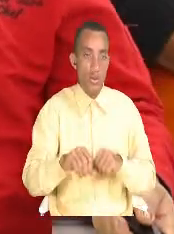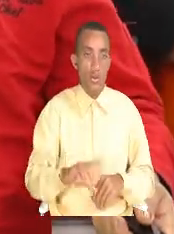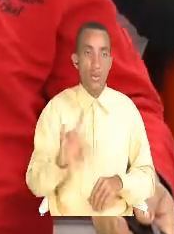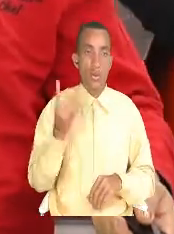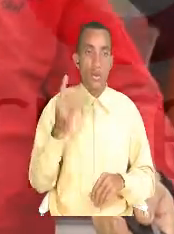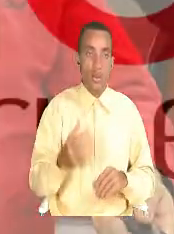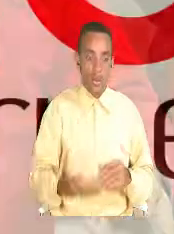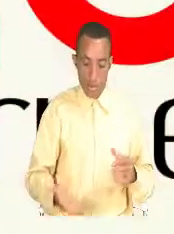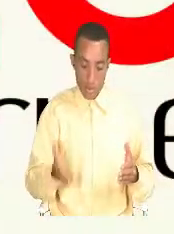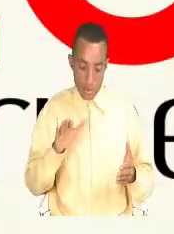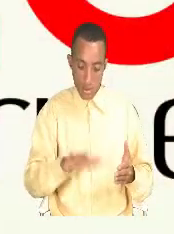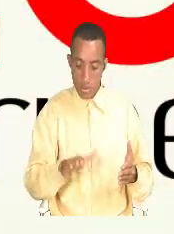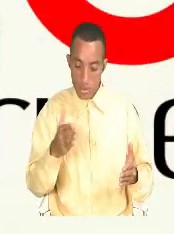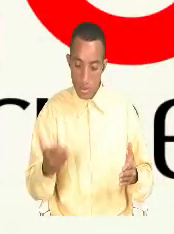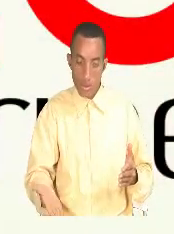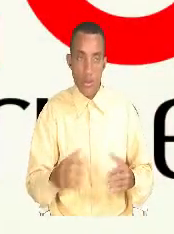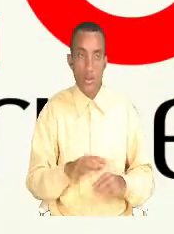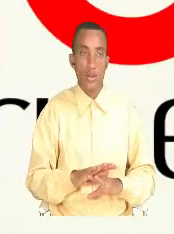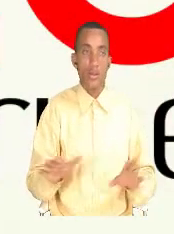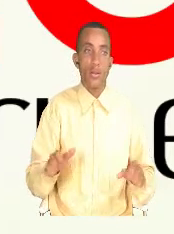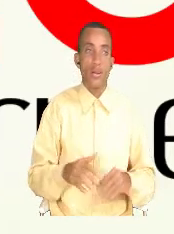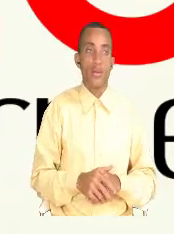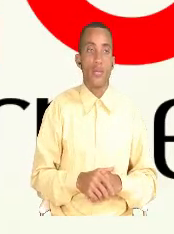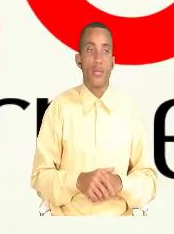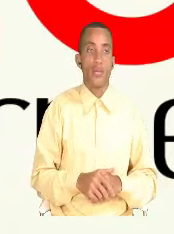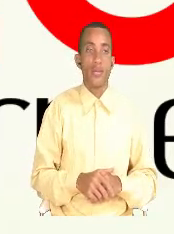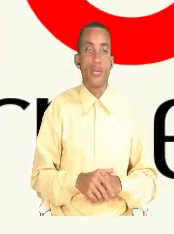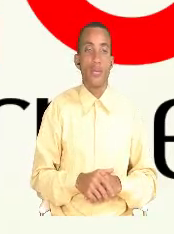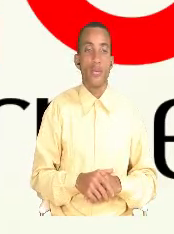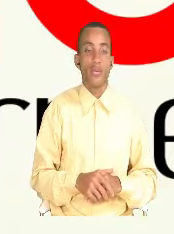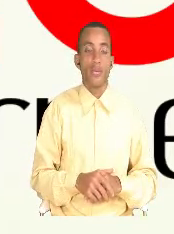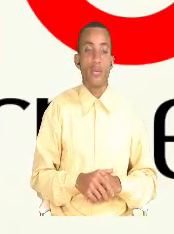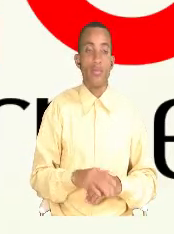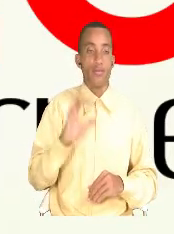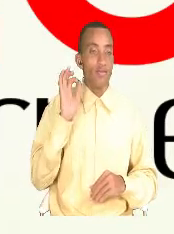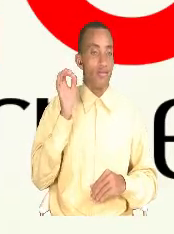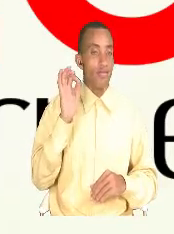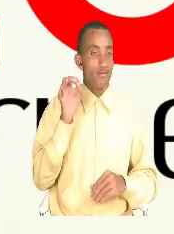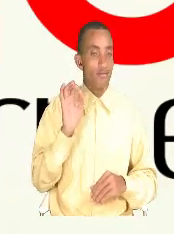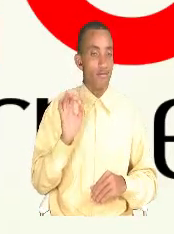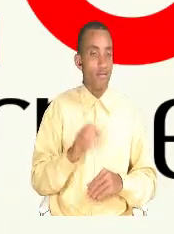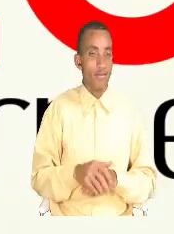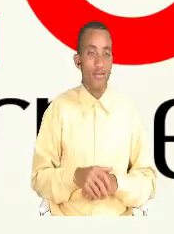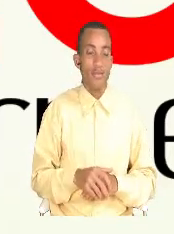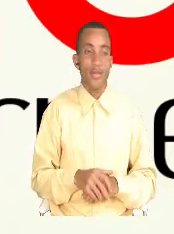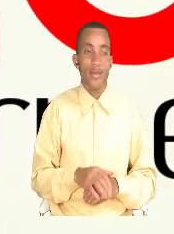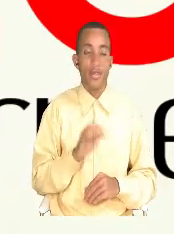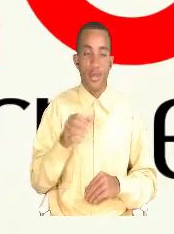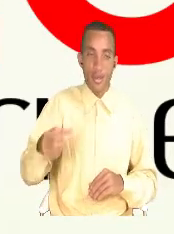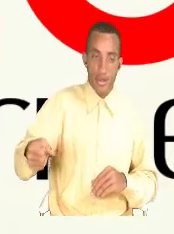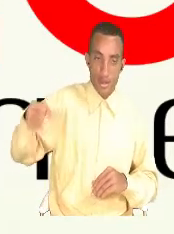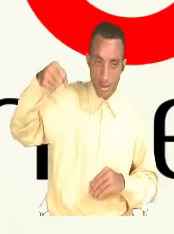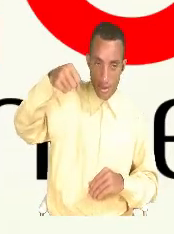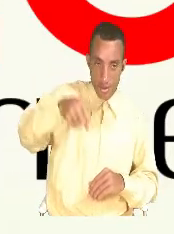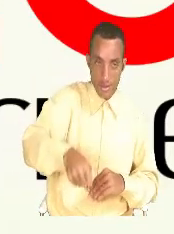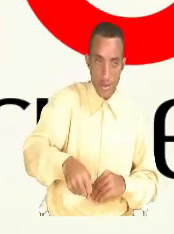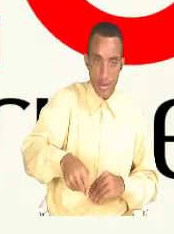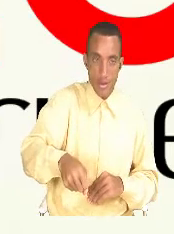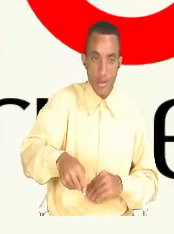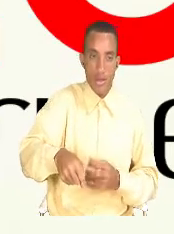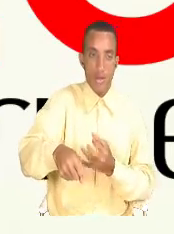asada de la pechuga o del filete de carne. Acá, como siempre, yo lo hago tapadito todas las preparaciones para que